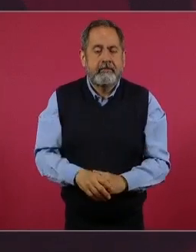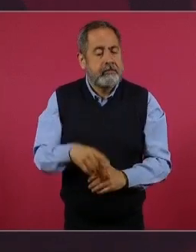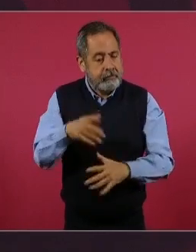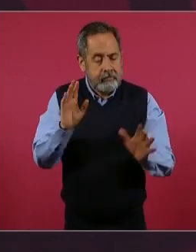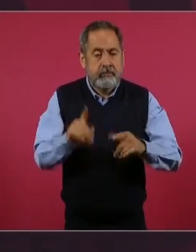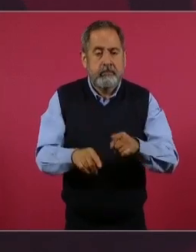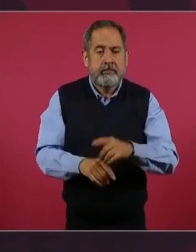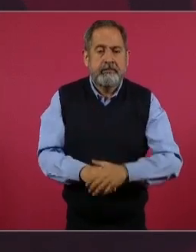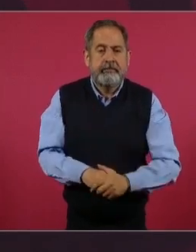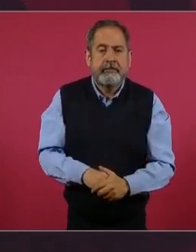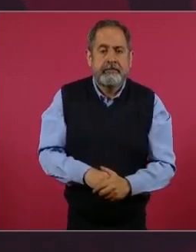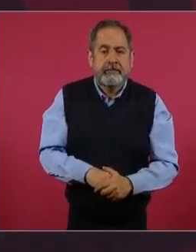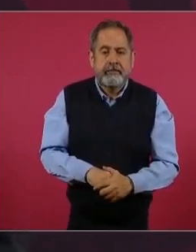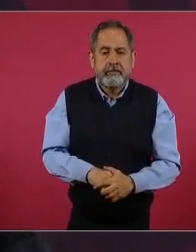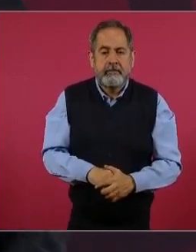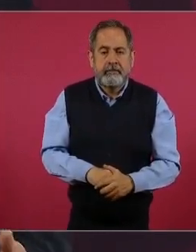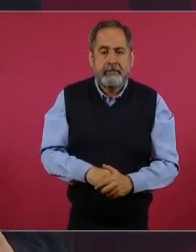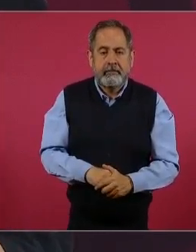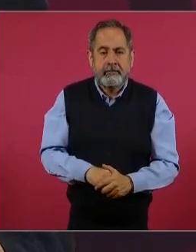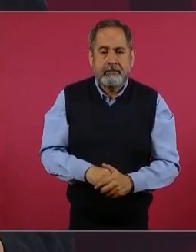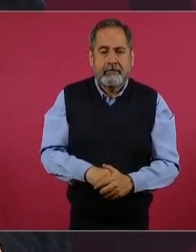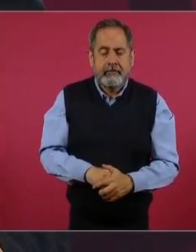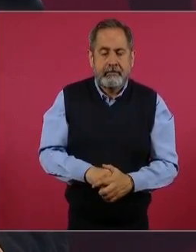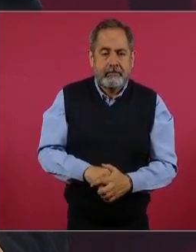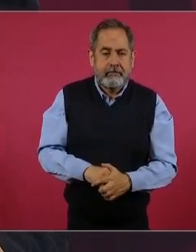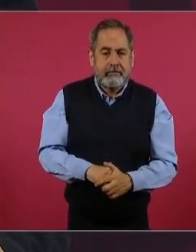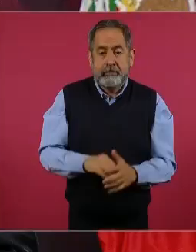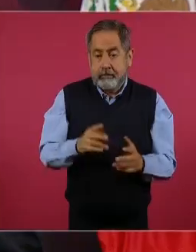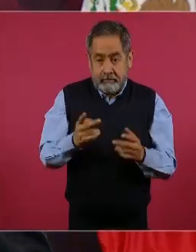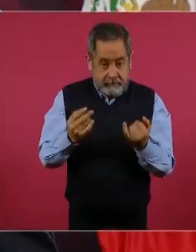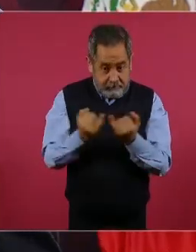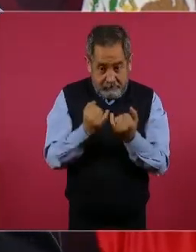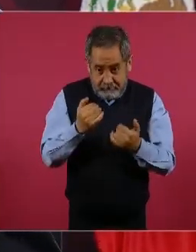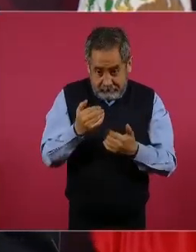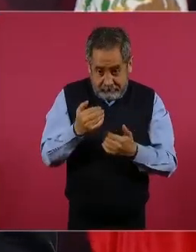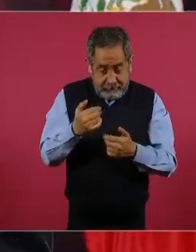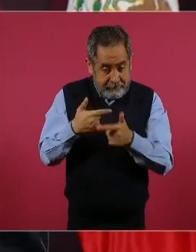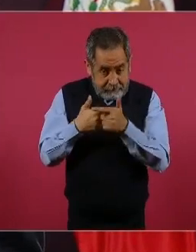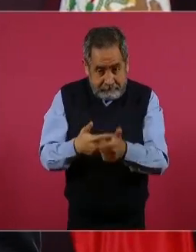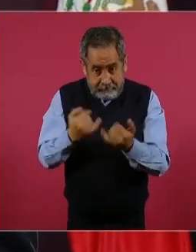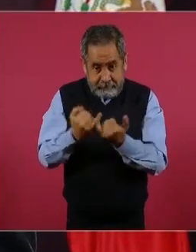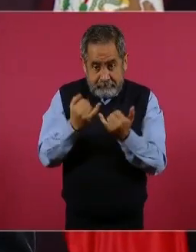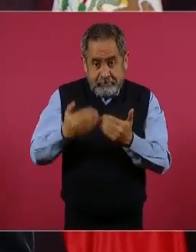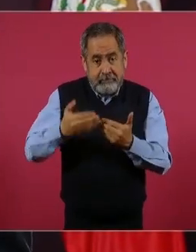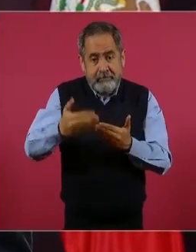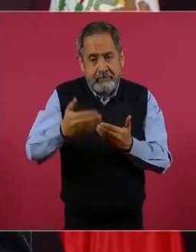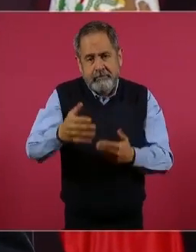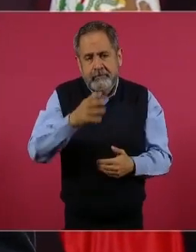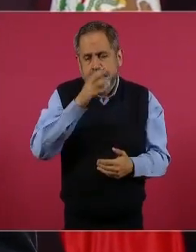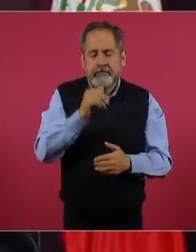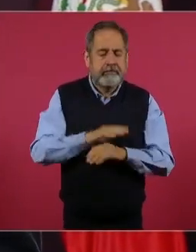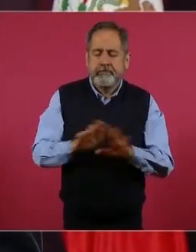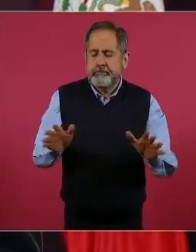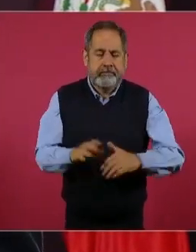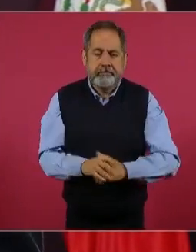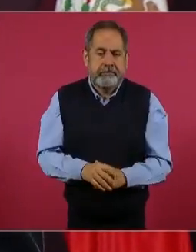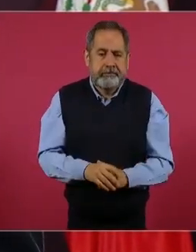Pero bueno, ya eso ya no puede continuar, lo tiene